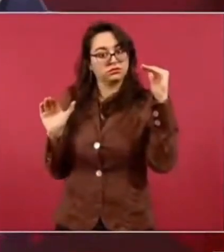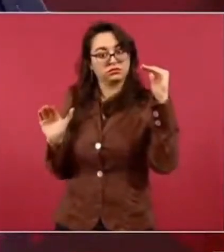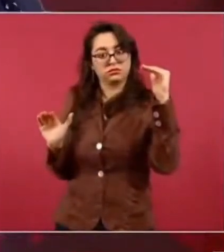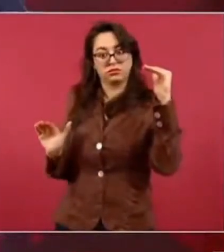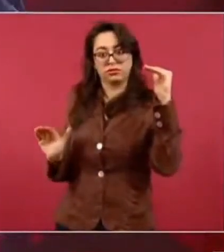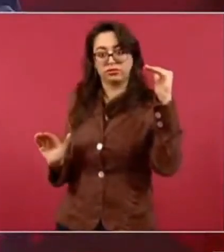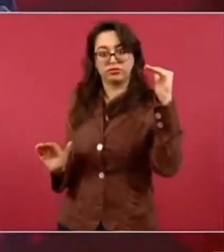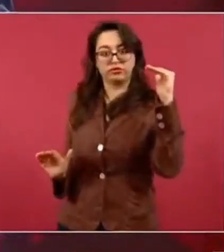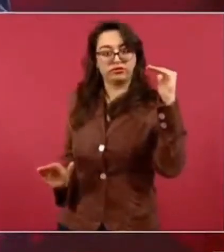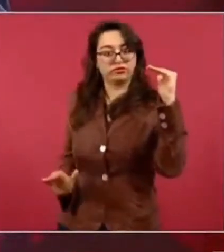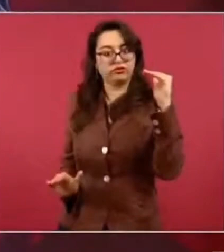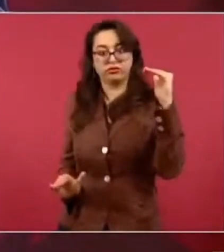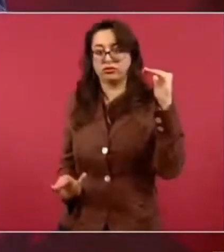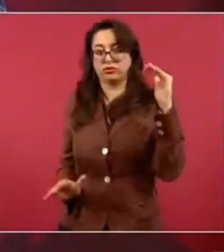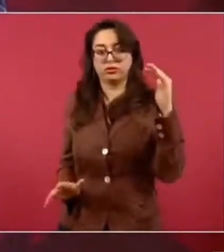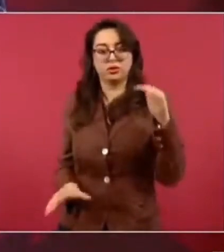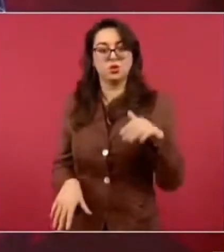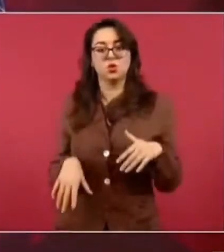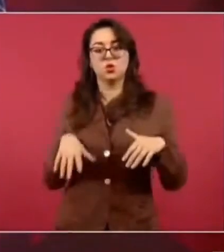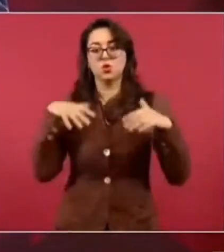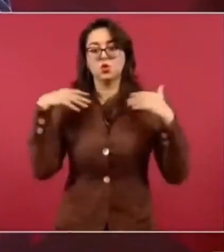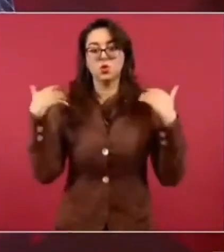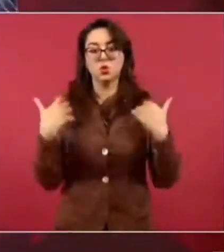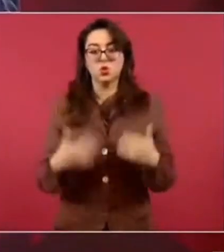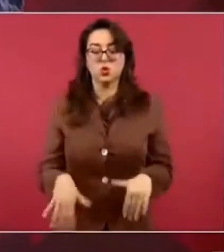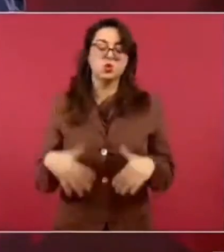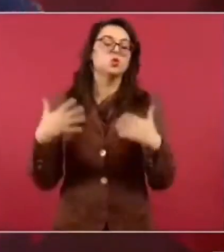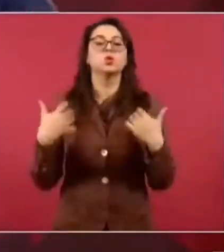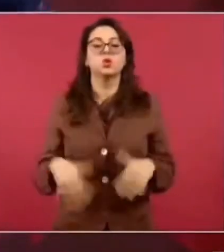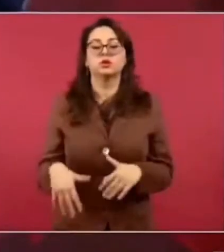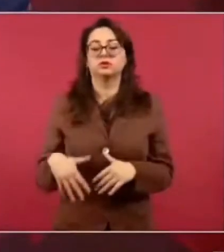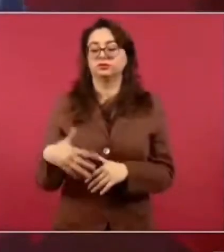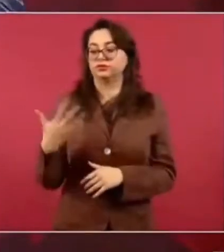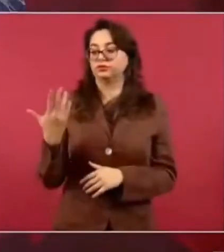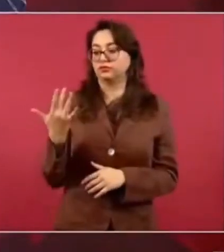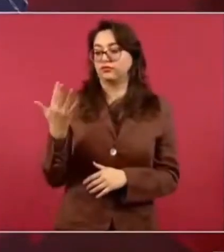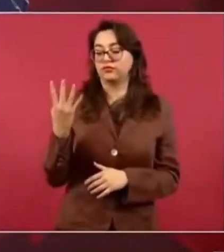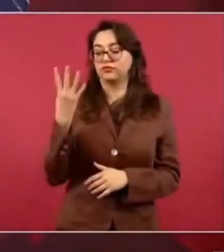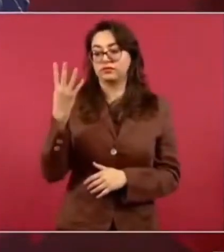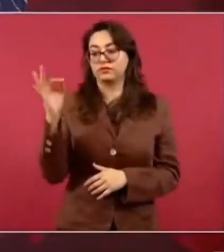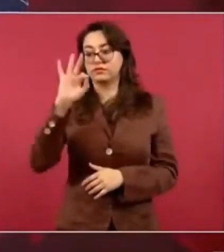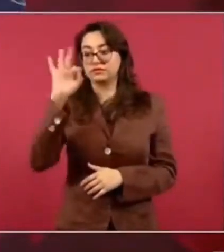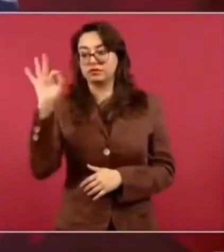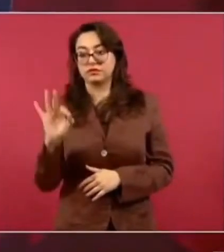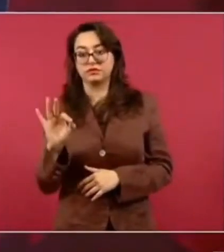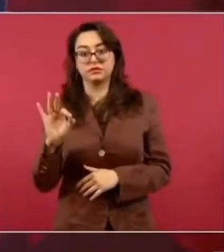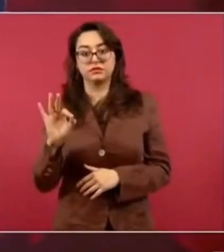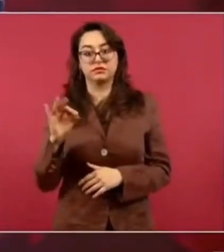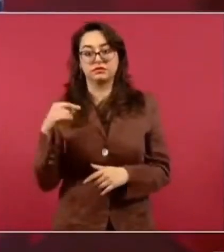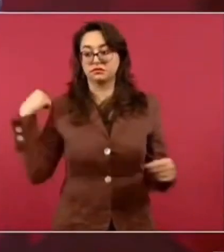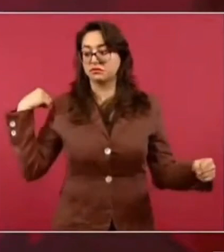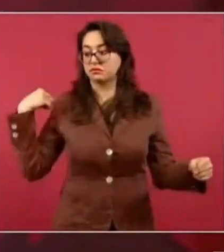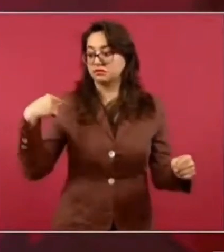de generación de energía eléctrica de la Comisión Federal de 54 a 39 y